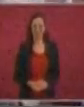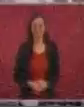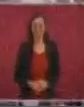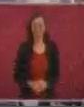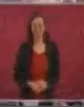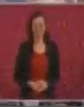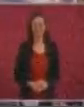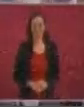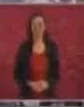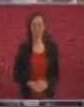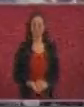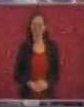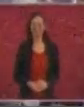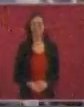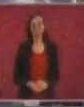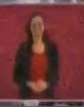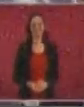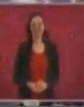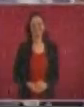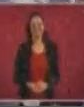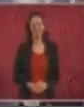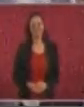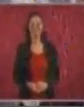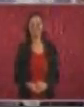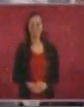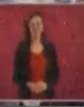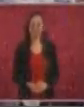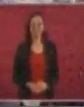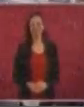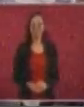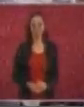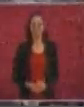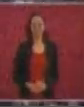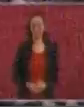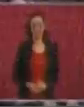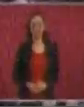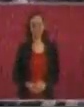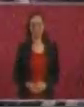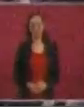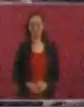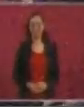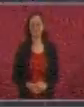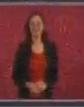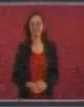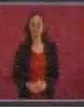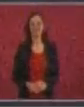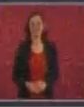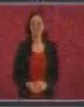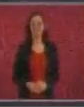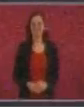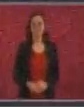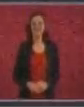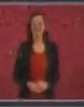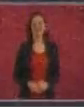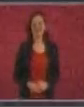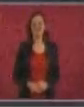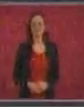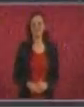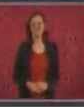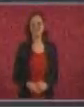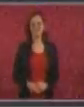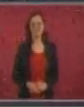son acciones de corte electoral. O sea, lo más tradicional, lo más rancio de la política, el